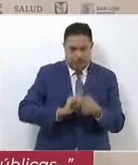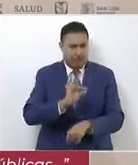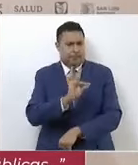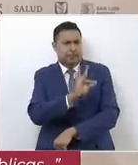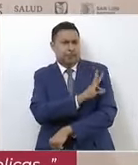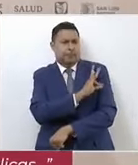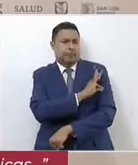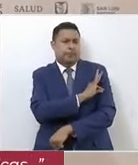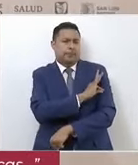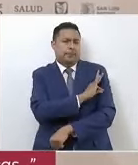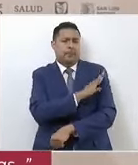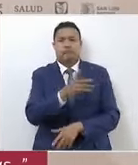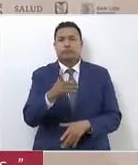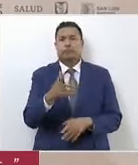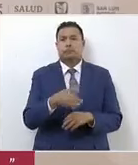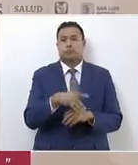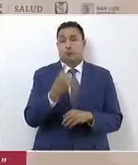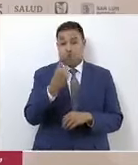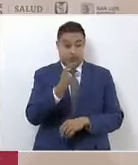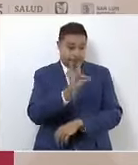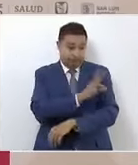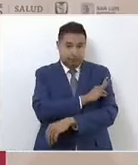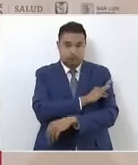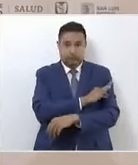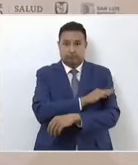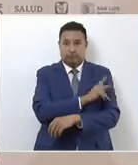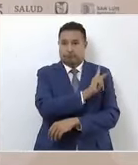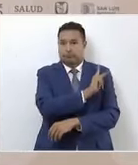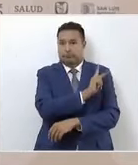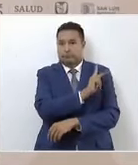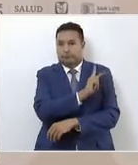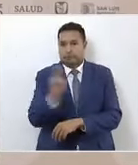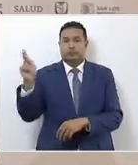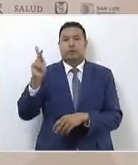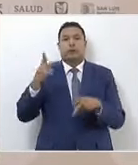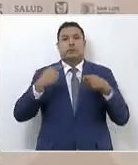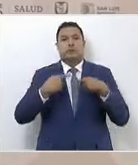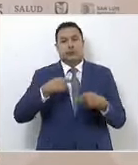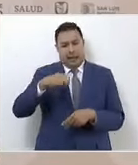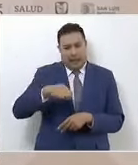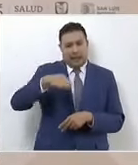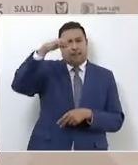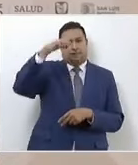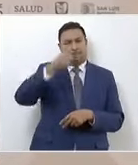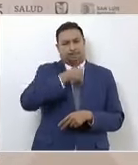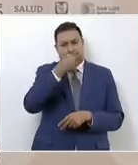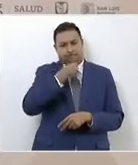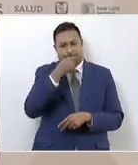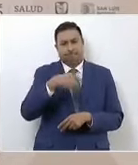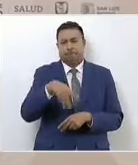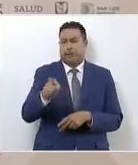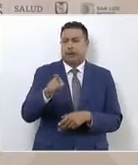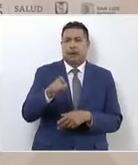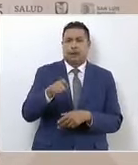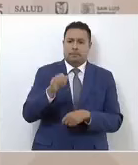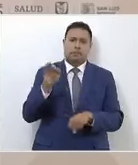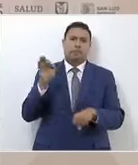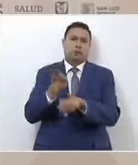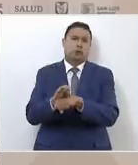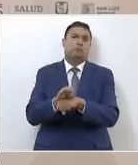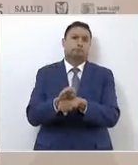vacunamos con una dosis a todos los adultos mayores y eso protegió